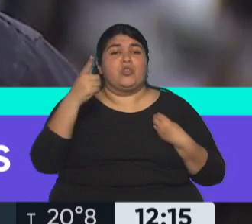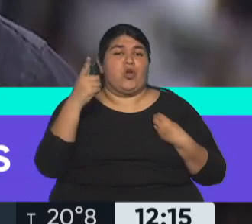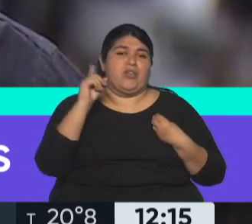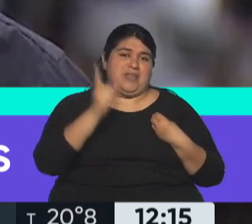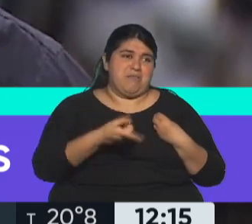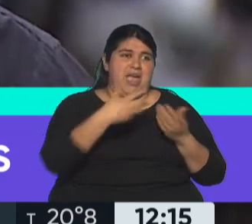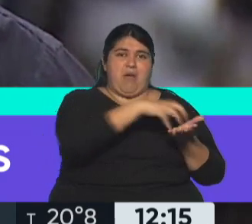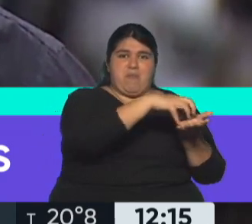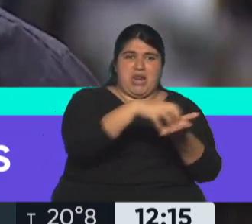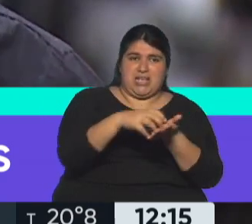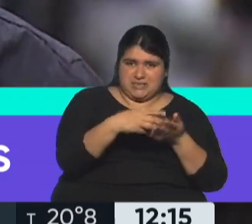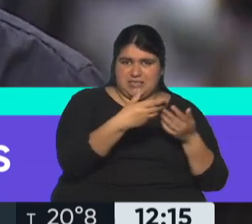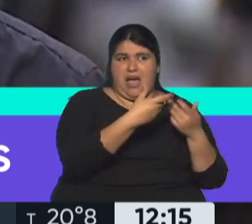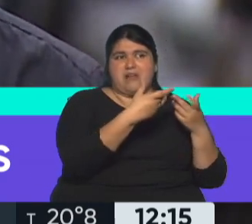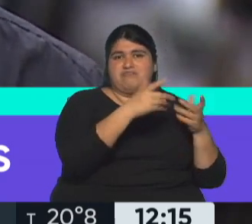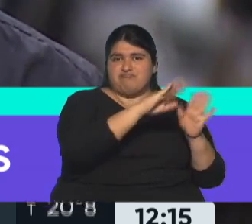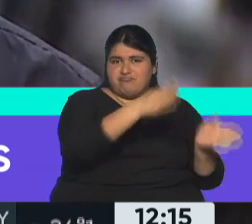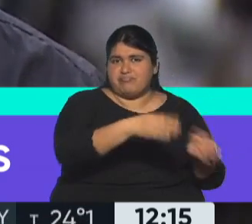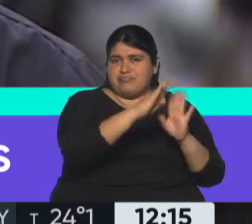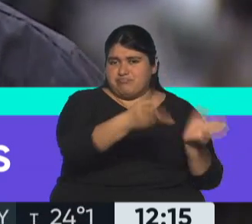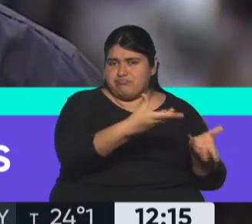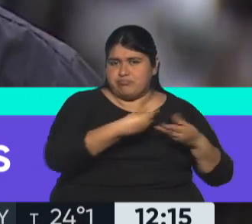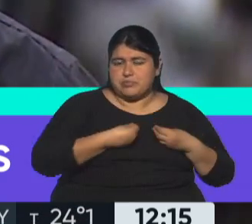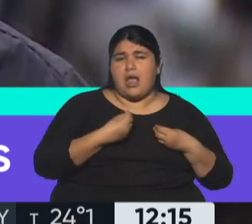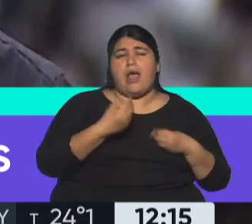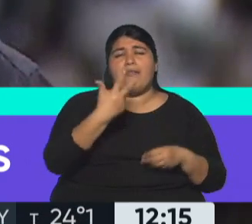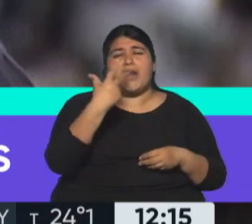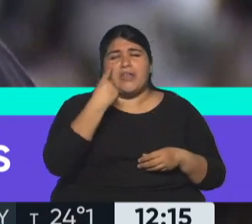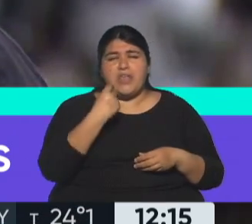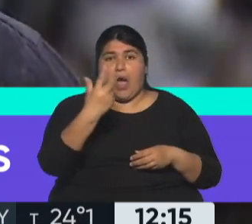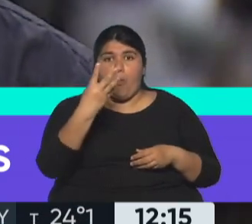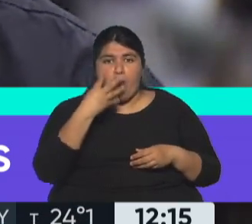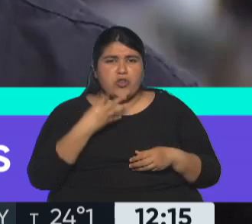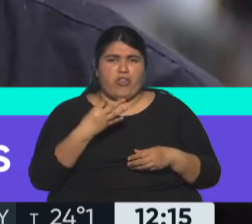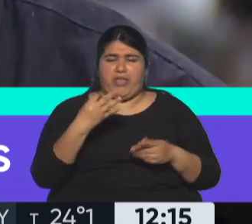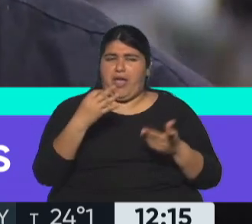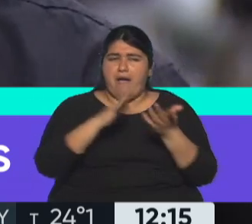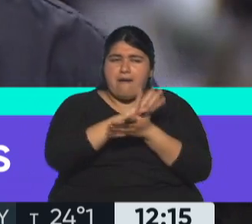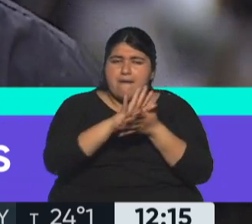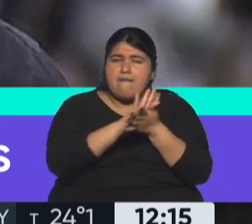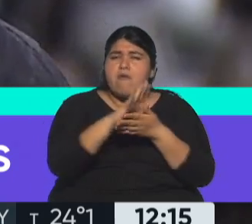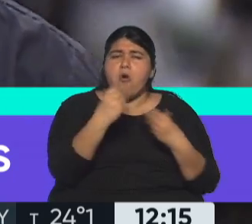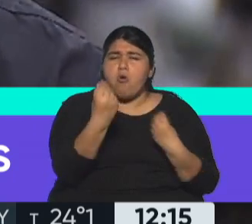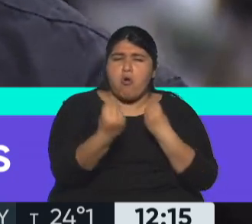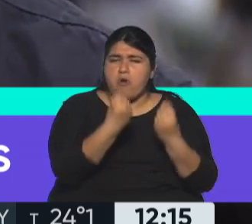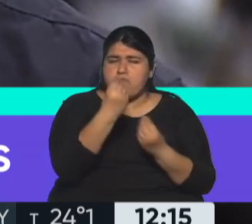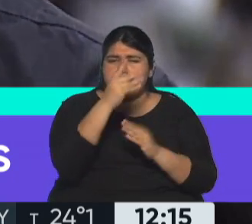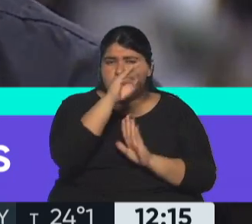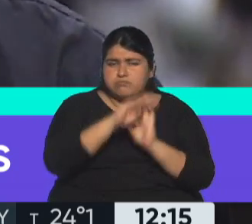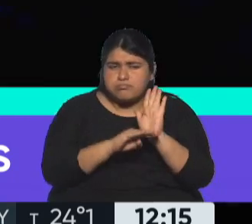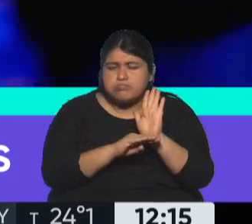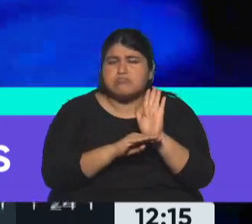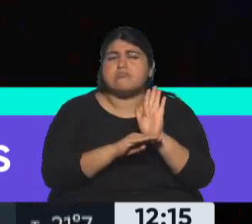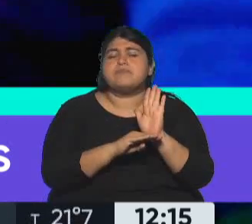parte empresarial para obviamente en 3-4 días dictaminar cómo se va a realizar